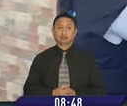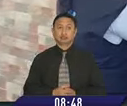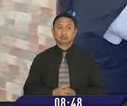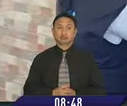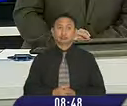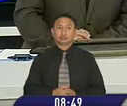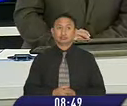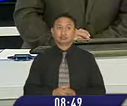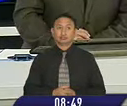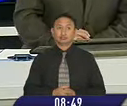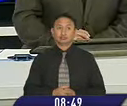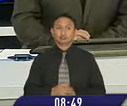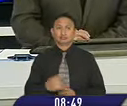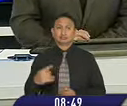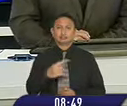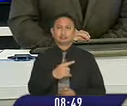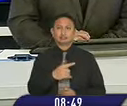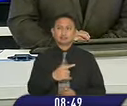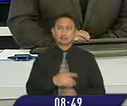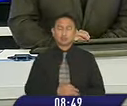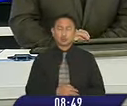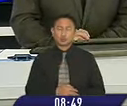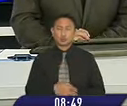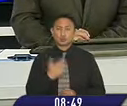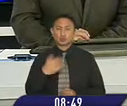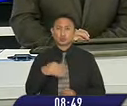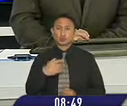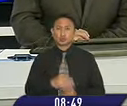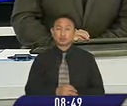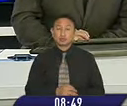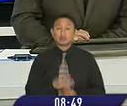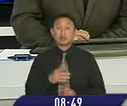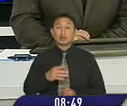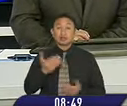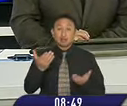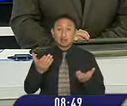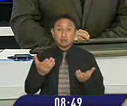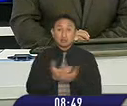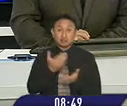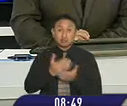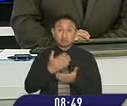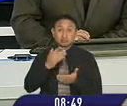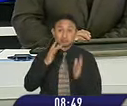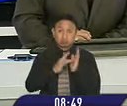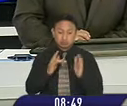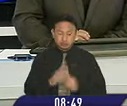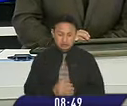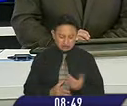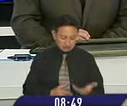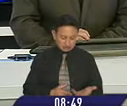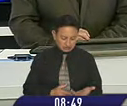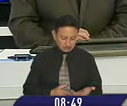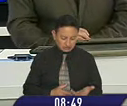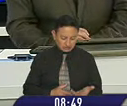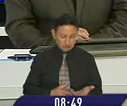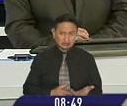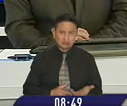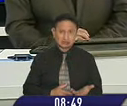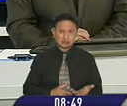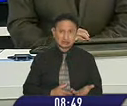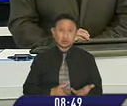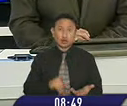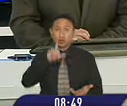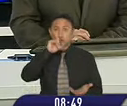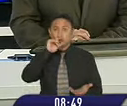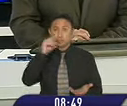Jaramillo. ¿Qué estarían dando de comer, Dios mío? ¿Eh? Usted pide un chaufarín y le pasaron, no sé, pues, alguna cosita extraña. O pidió